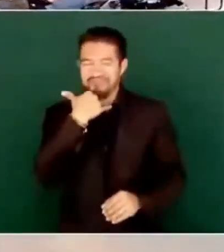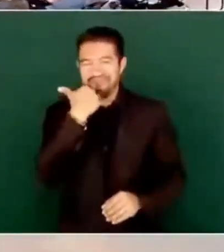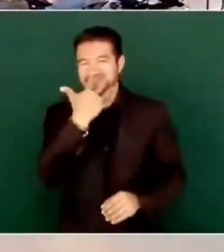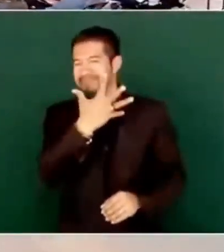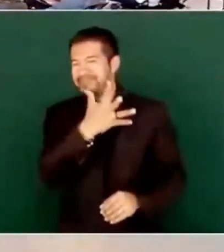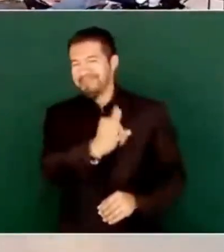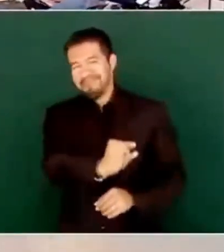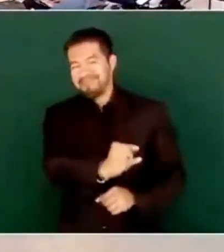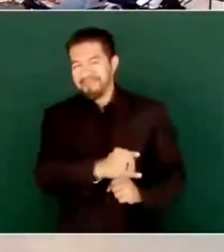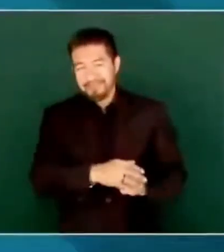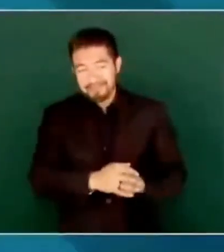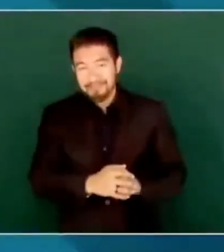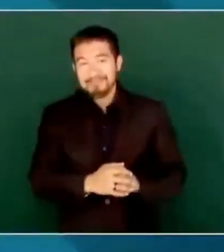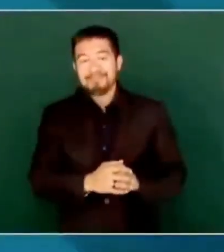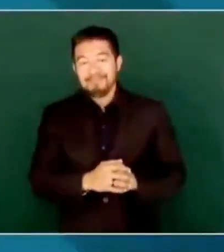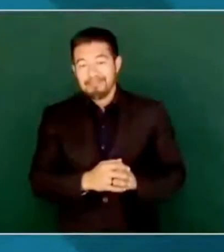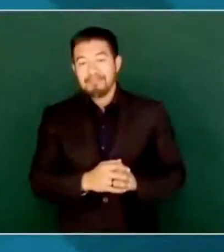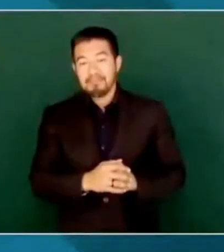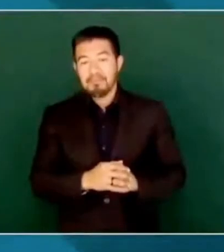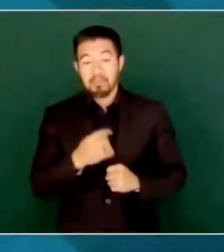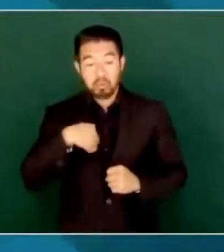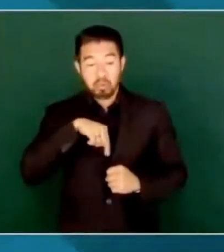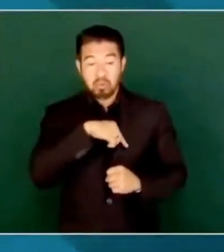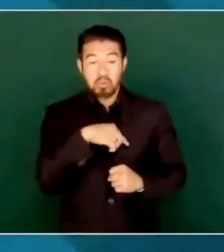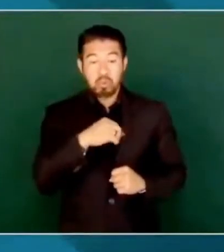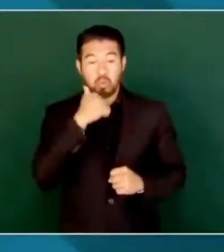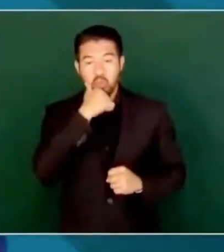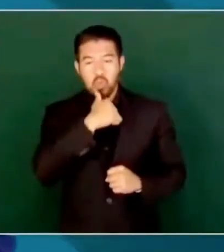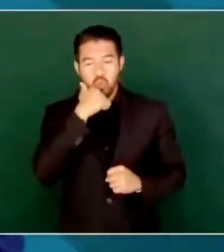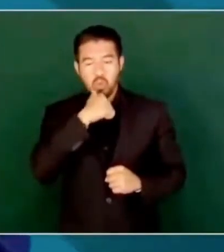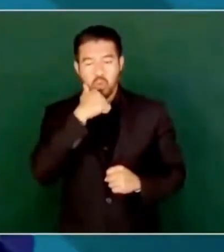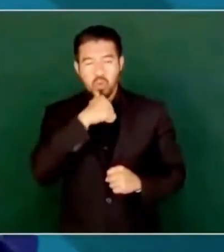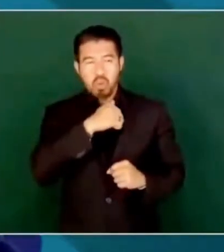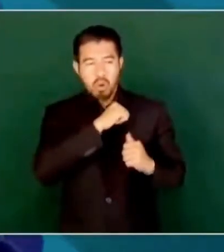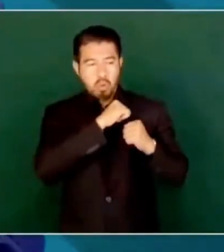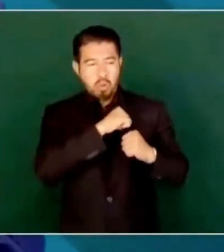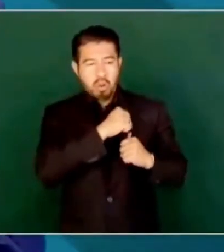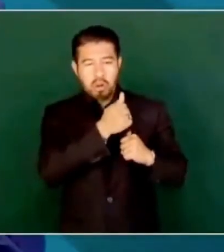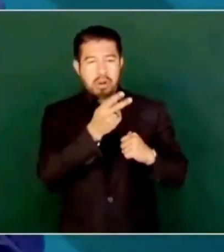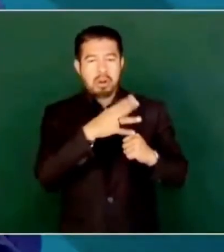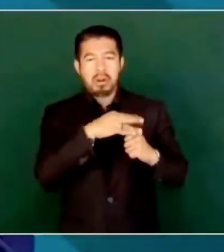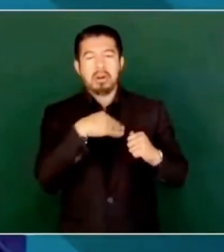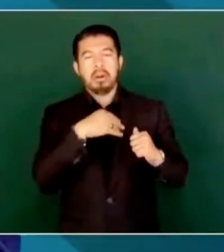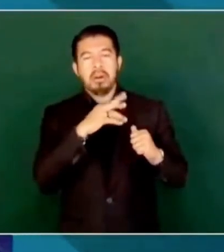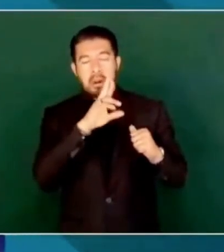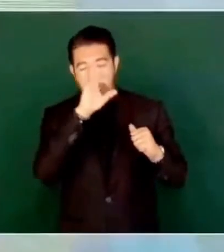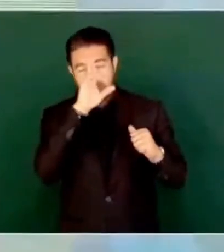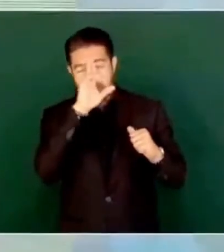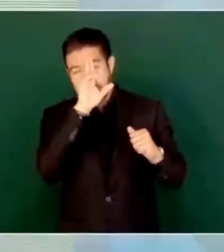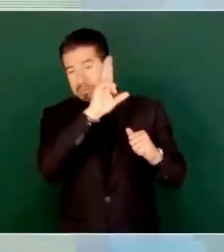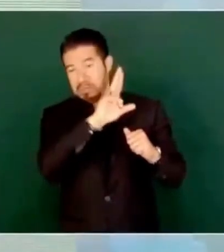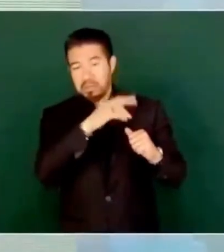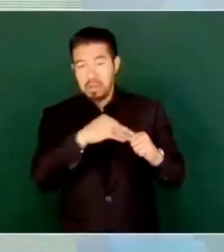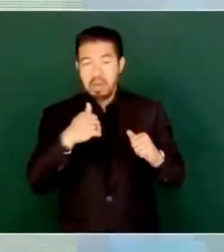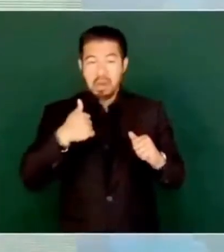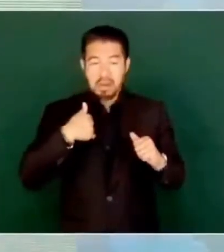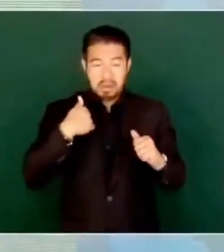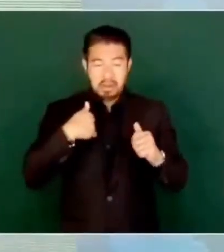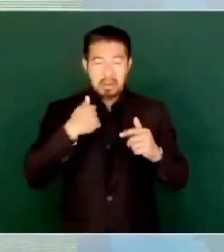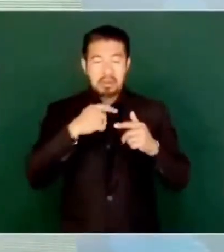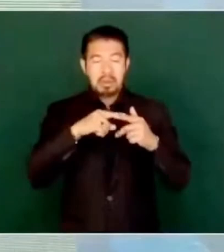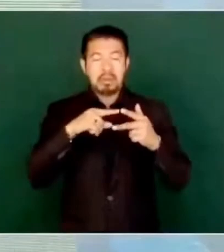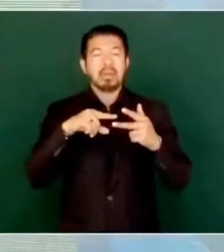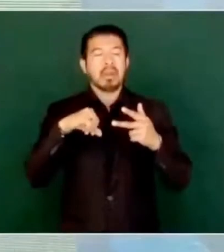Nosotros siempre hemos tratado a las autoridades de Canadá y de Estados Unidos